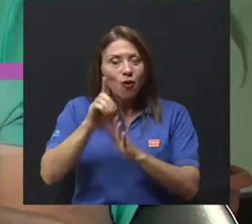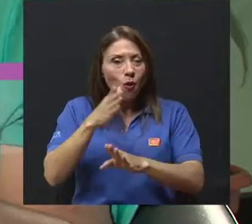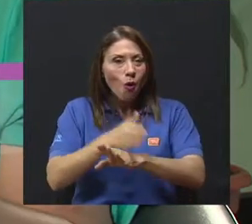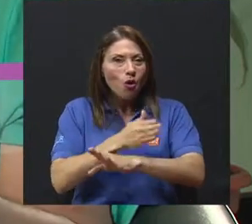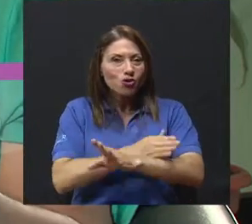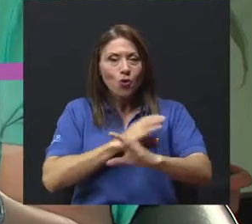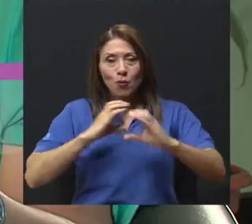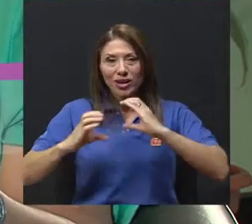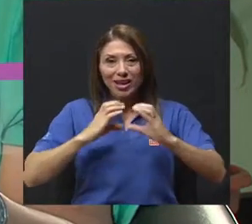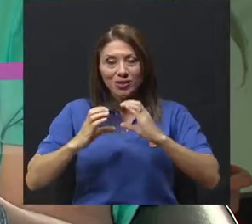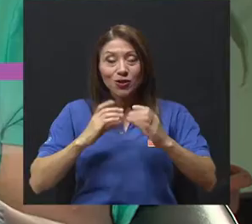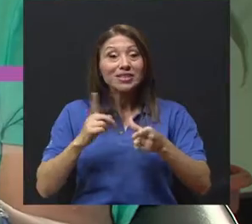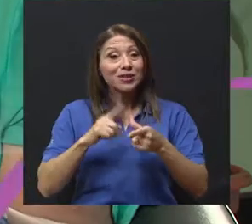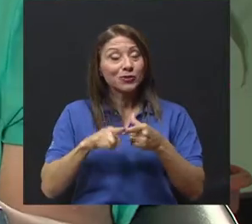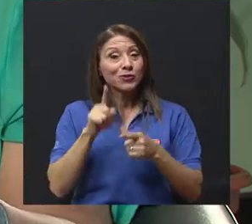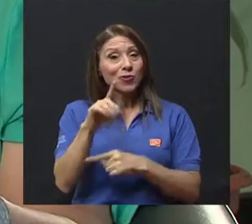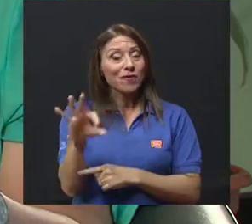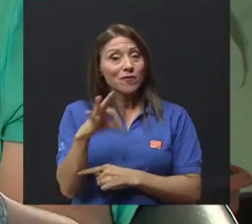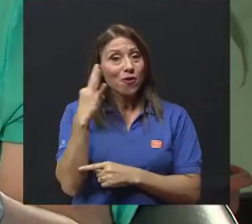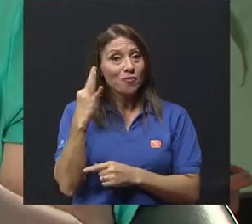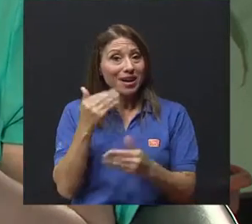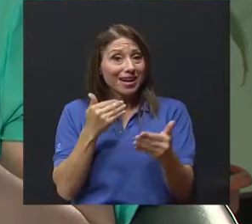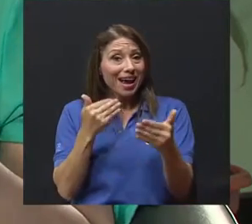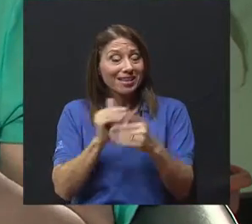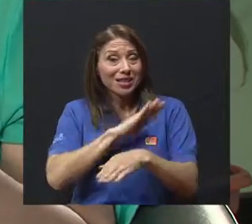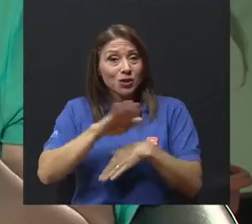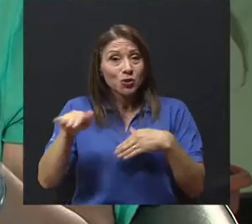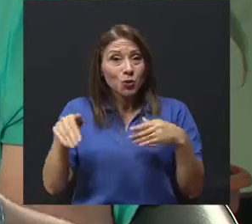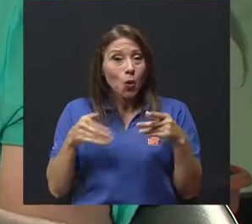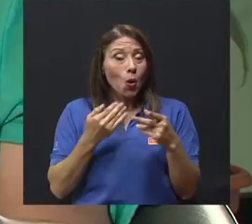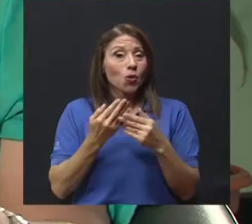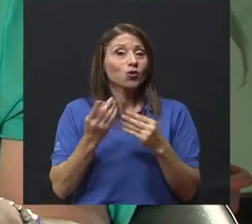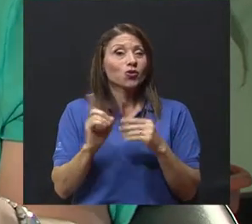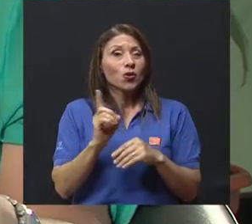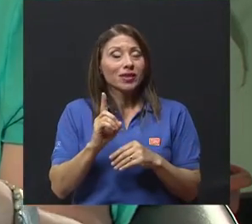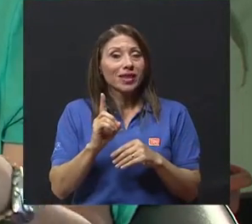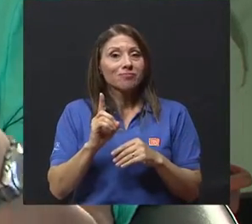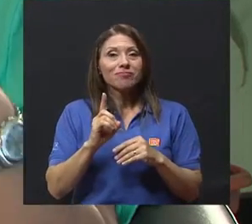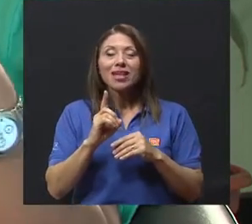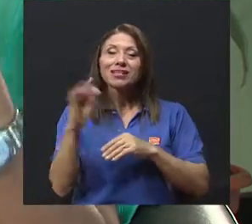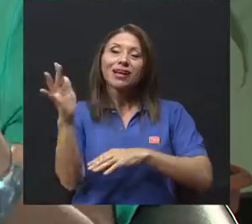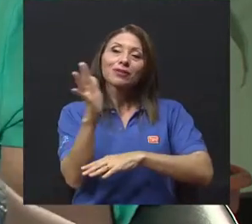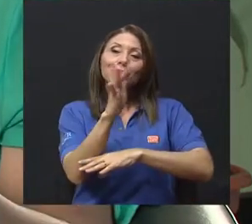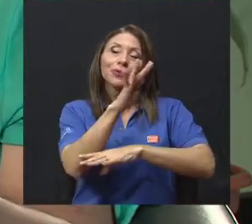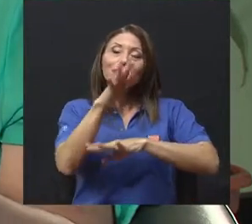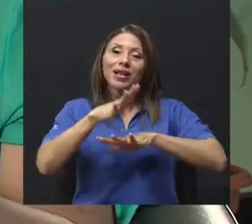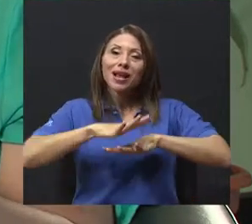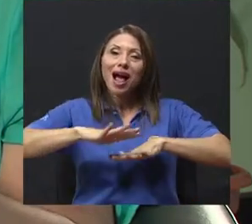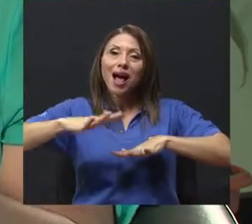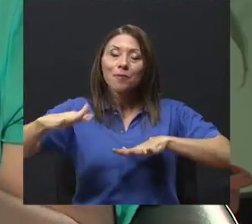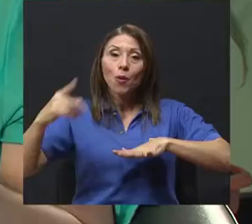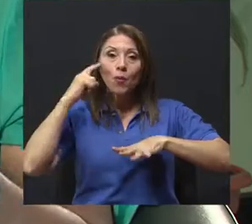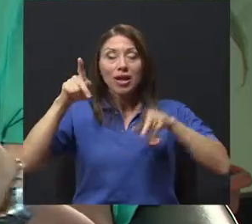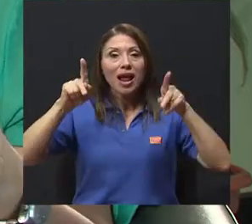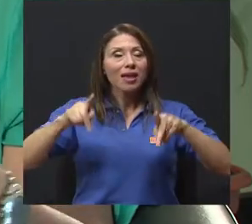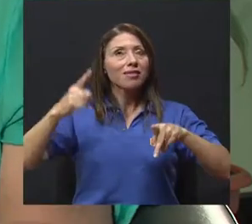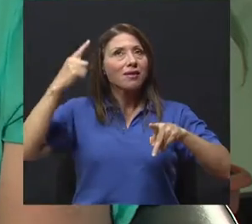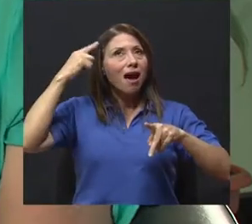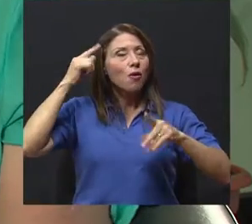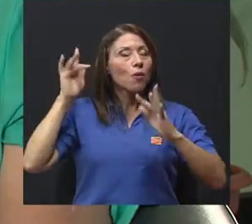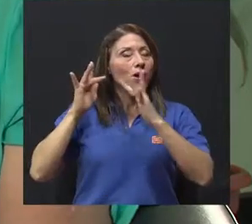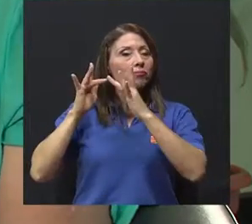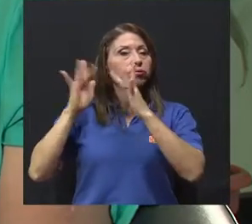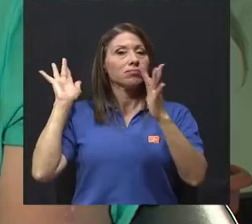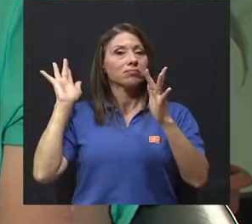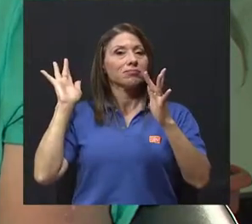entonces es una manera en que casi todos están en campo porque la gente se desconecta y puedes llegar ahí a un espacio